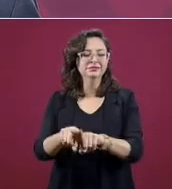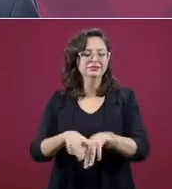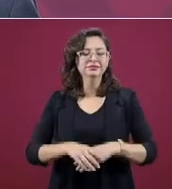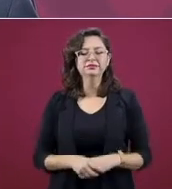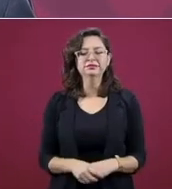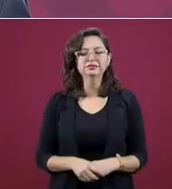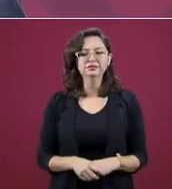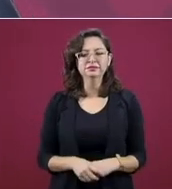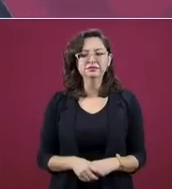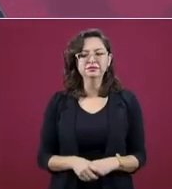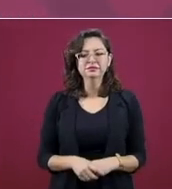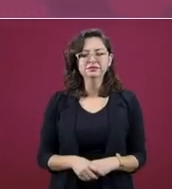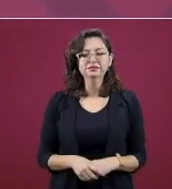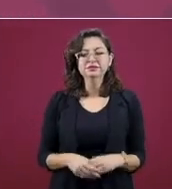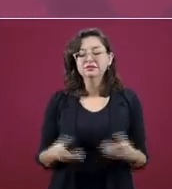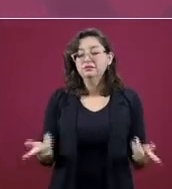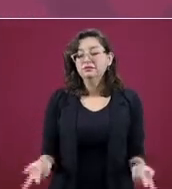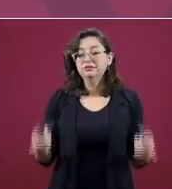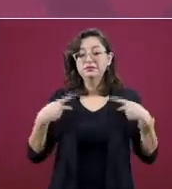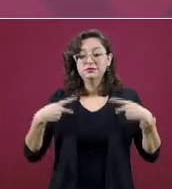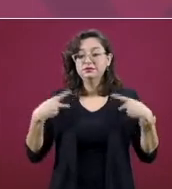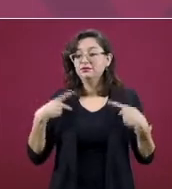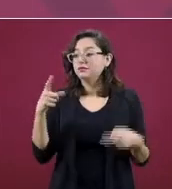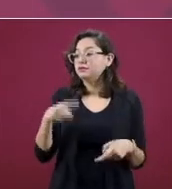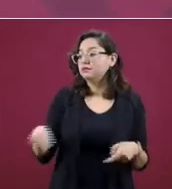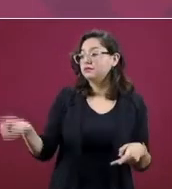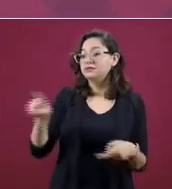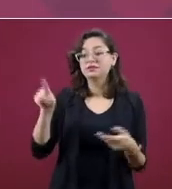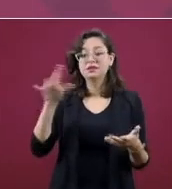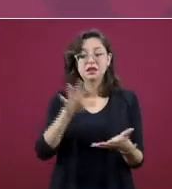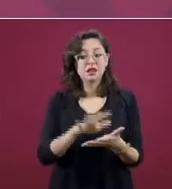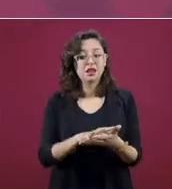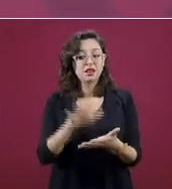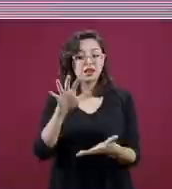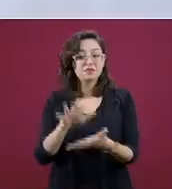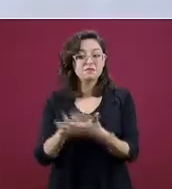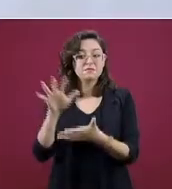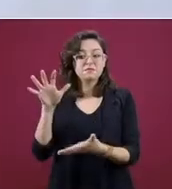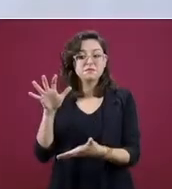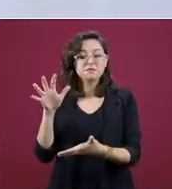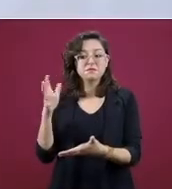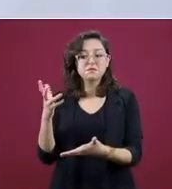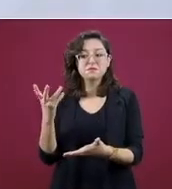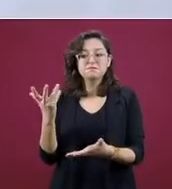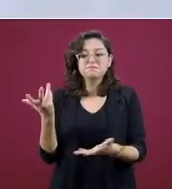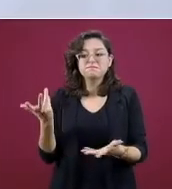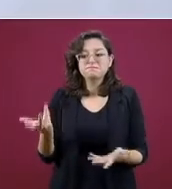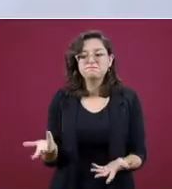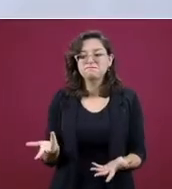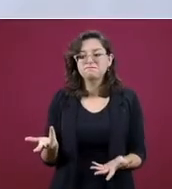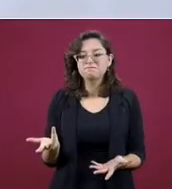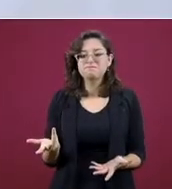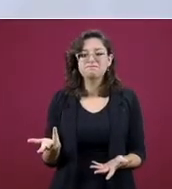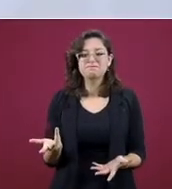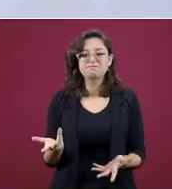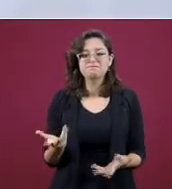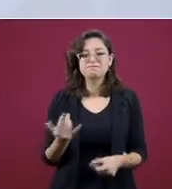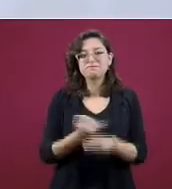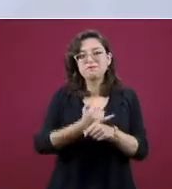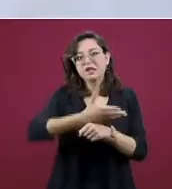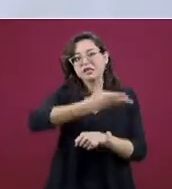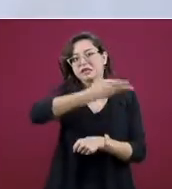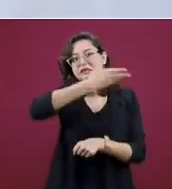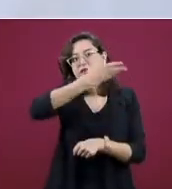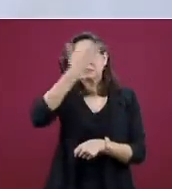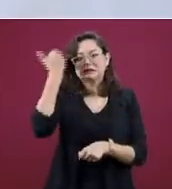que tuvo que intervenir porque el gobierno de Guanajuato ya no pudo, ya se le salió de las manos y la gente ya